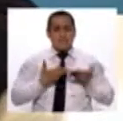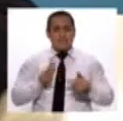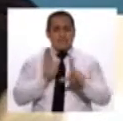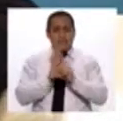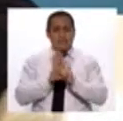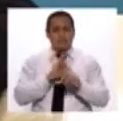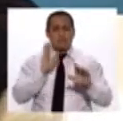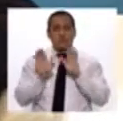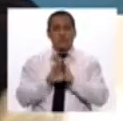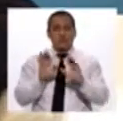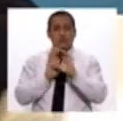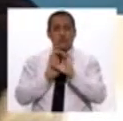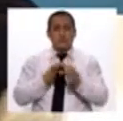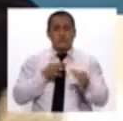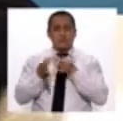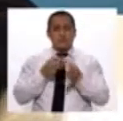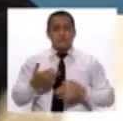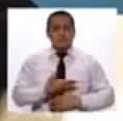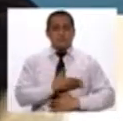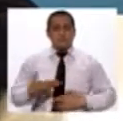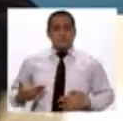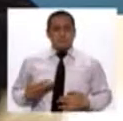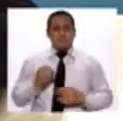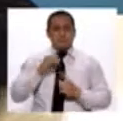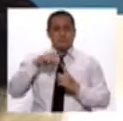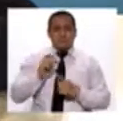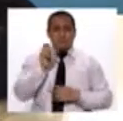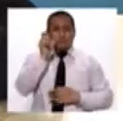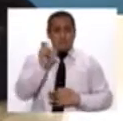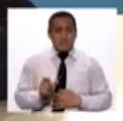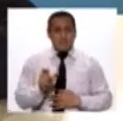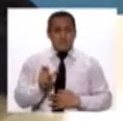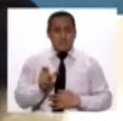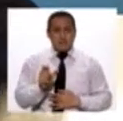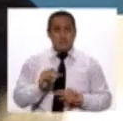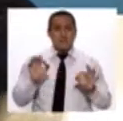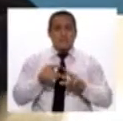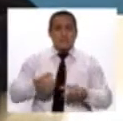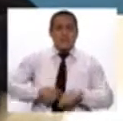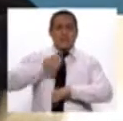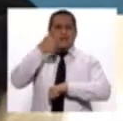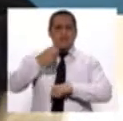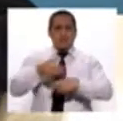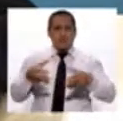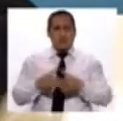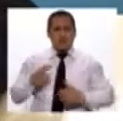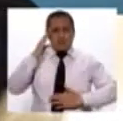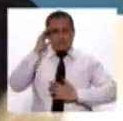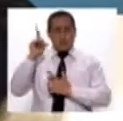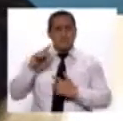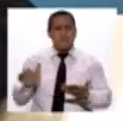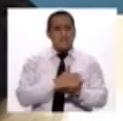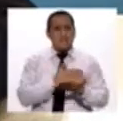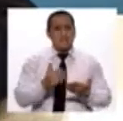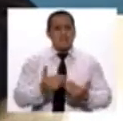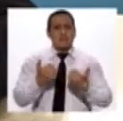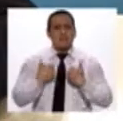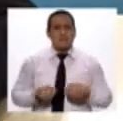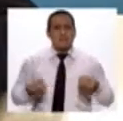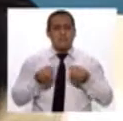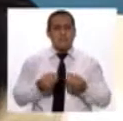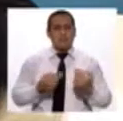leyes. Si la Constitución dice el Presidente de la República representa a la Nación y es el Jefe Supremo de la Fuerza Armada, nadie más puede tener